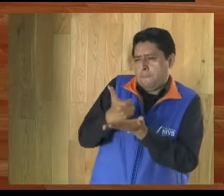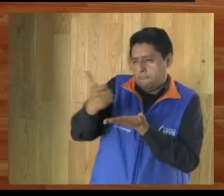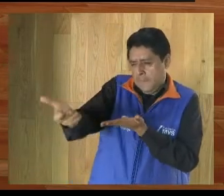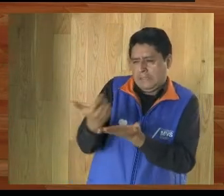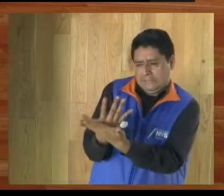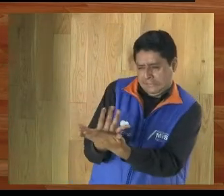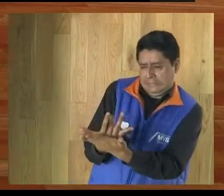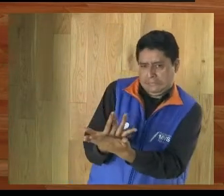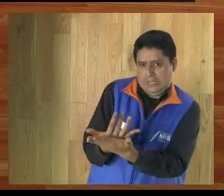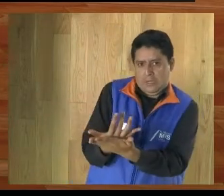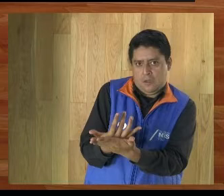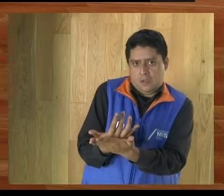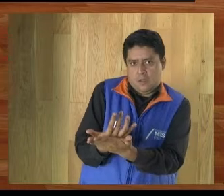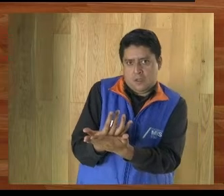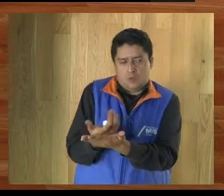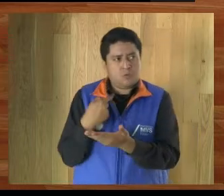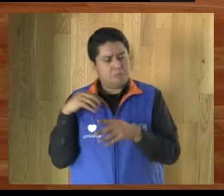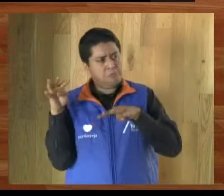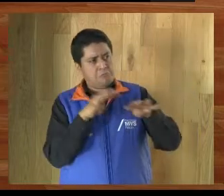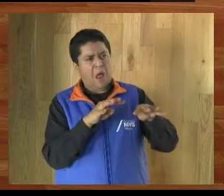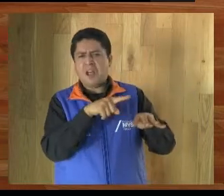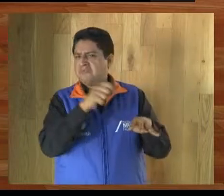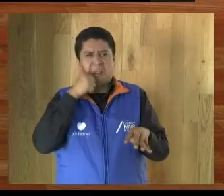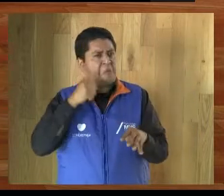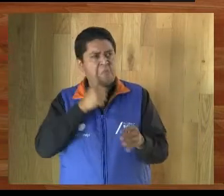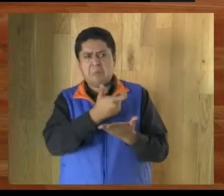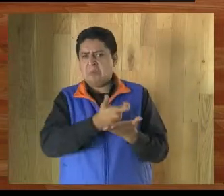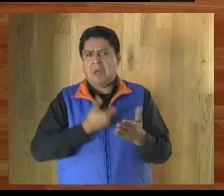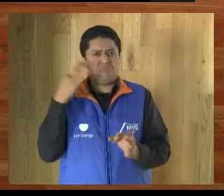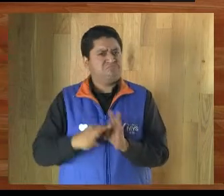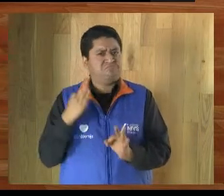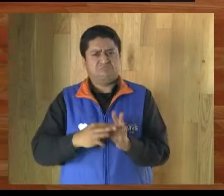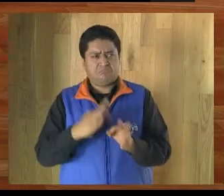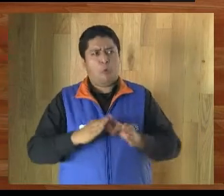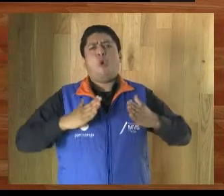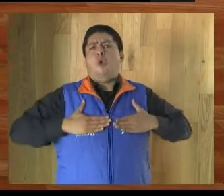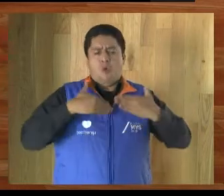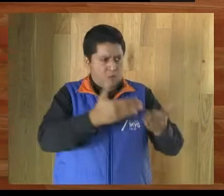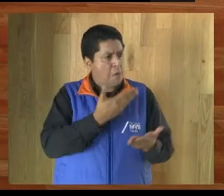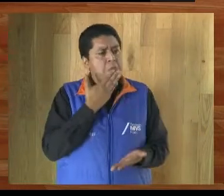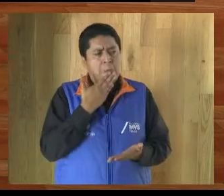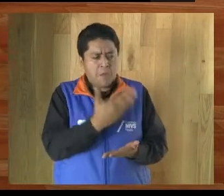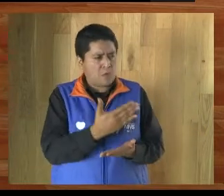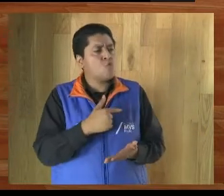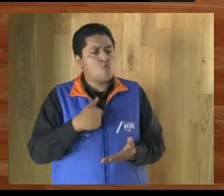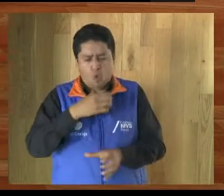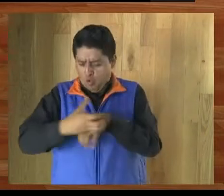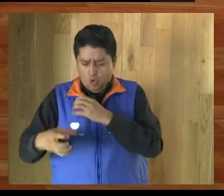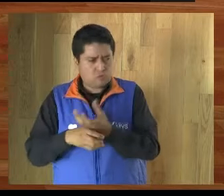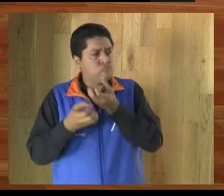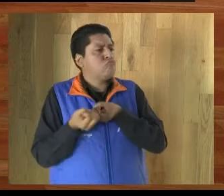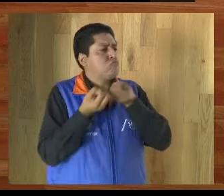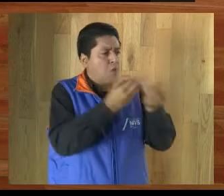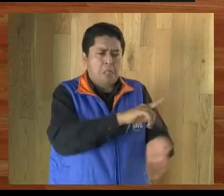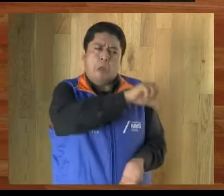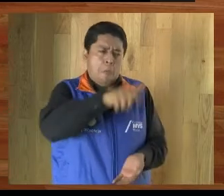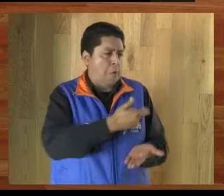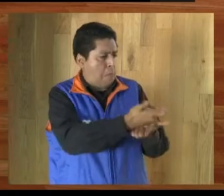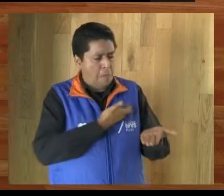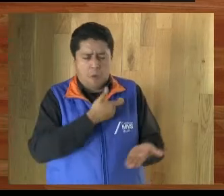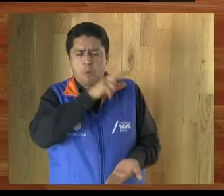vez, le voy a guardar, ¿no? Y no le voy a presionar y le voy a apoyar. Y todo esto, todos